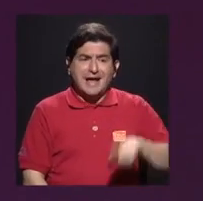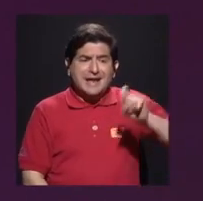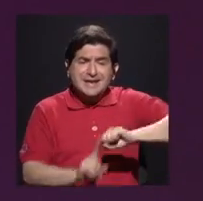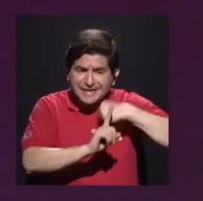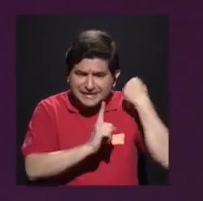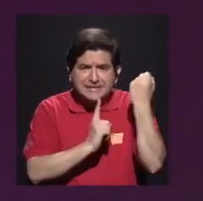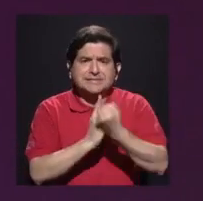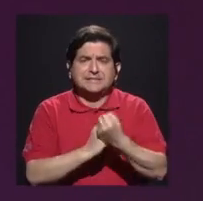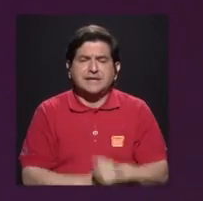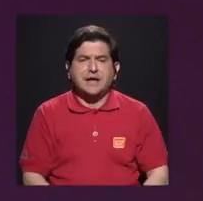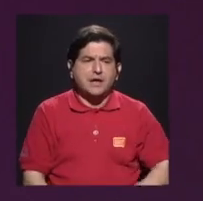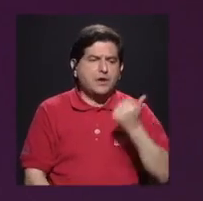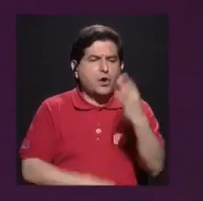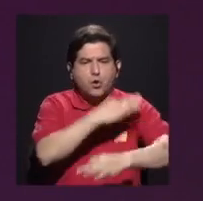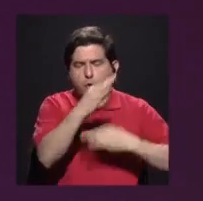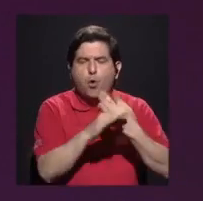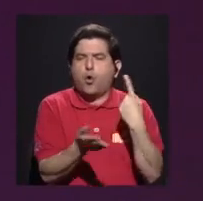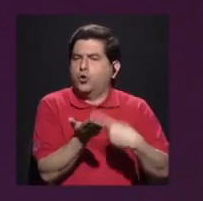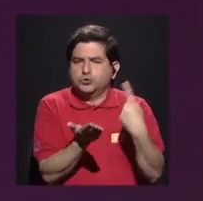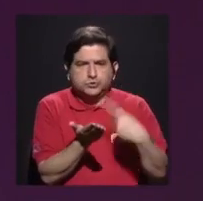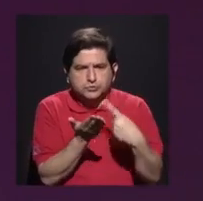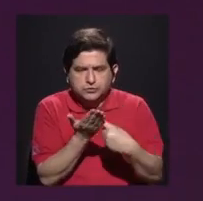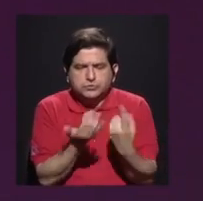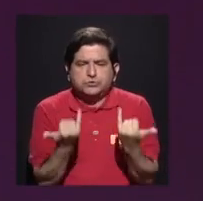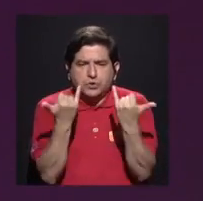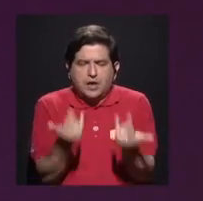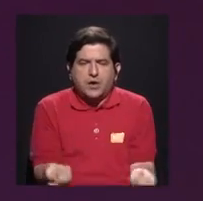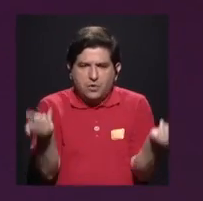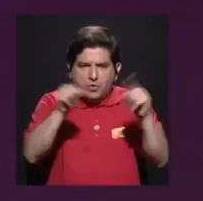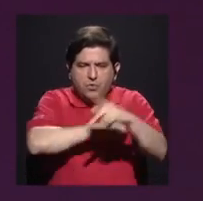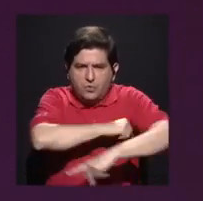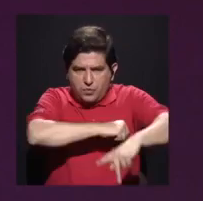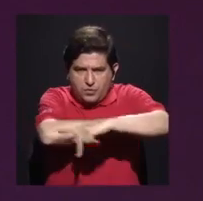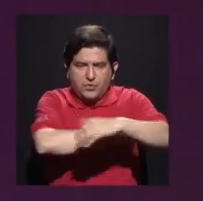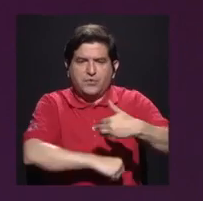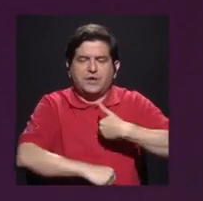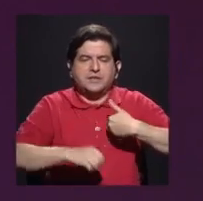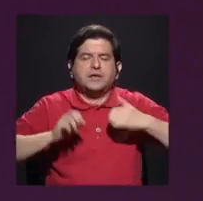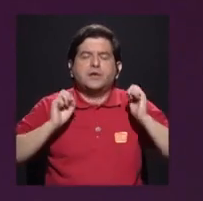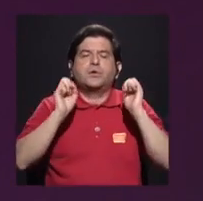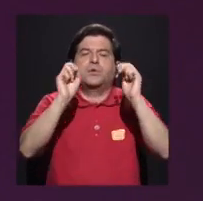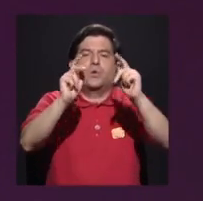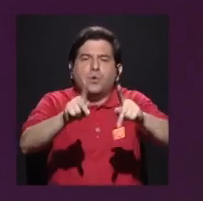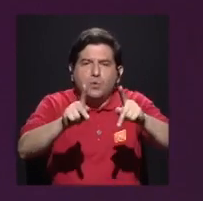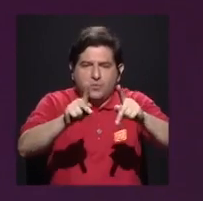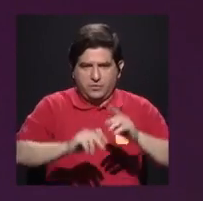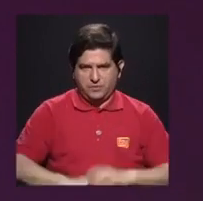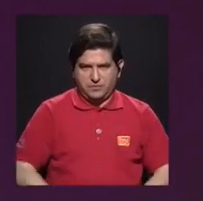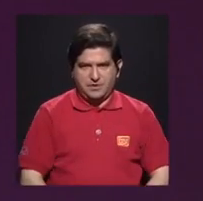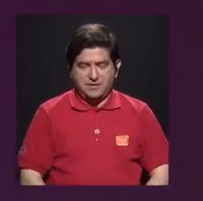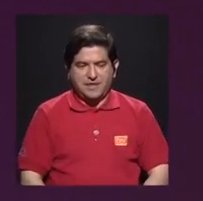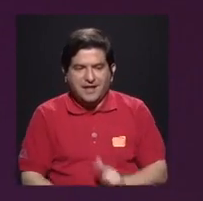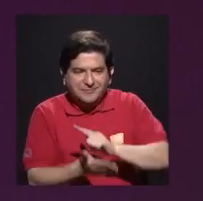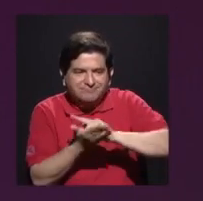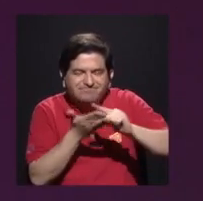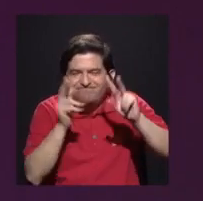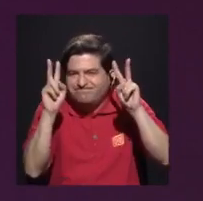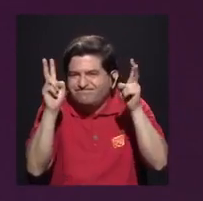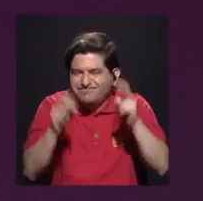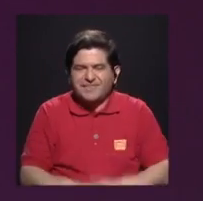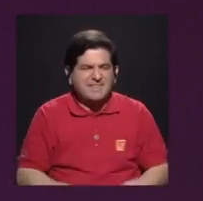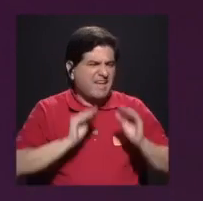para que otro tipo de discusiones que se están dando en este país tengan un espacio el limpio de